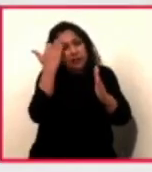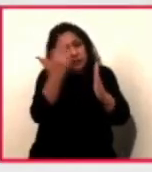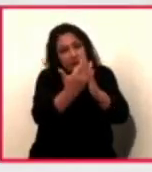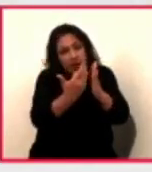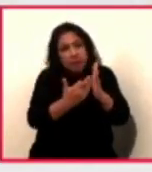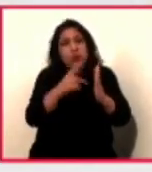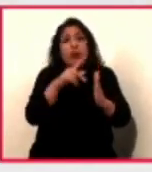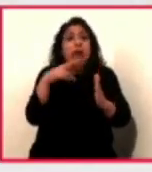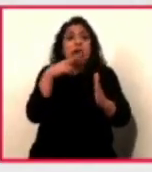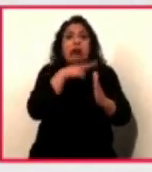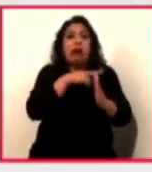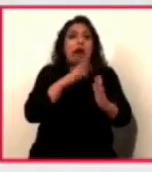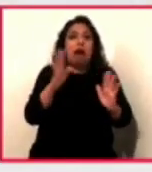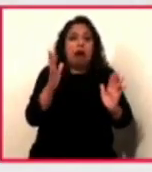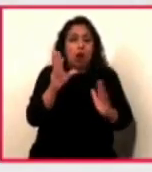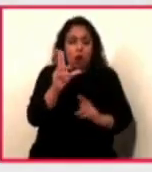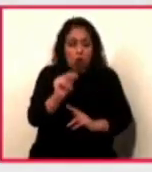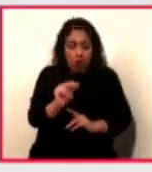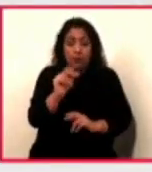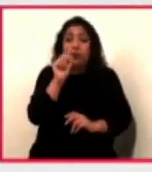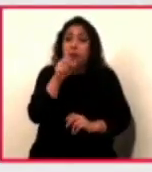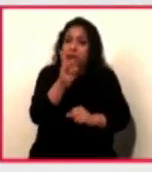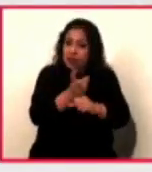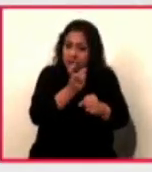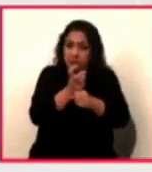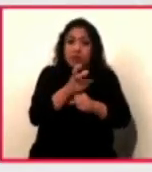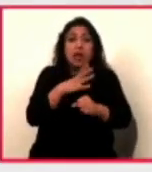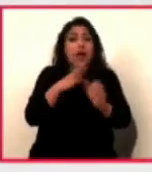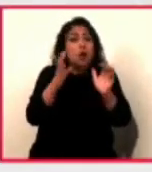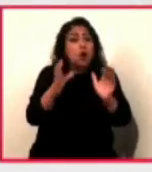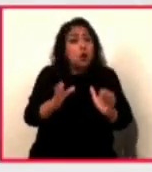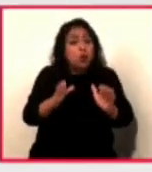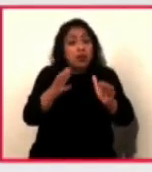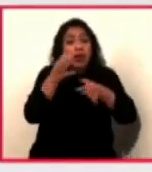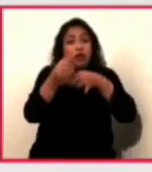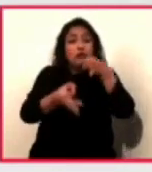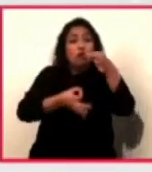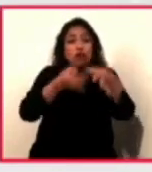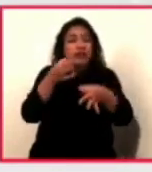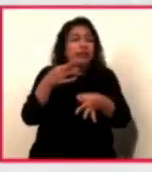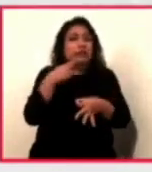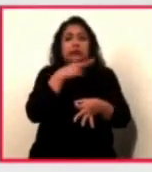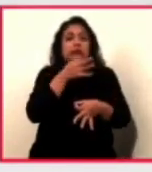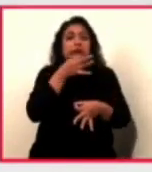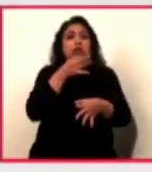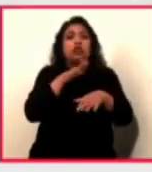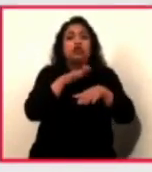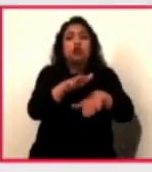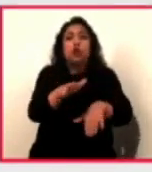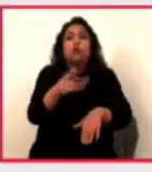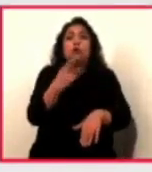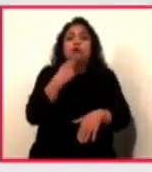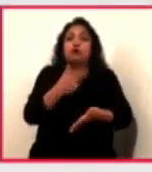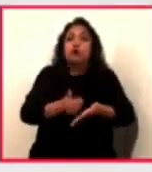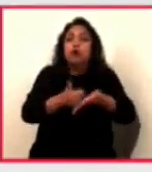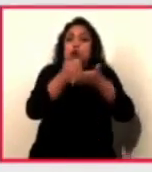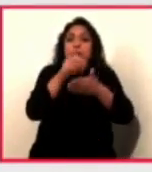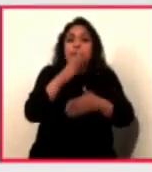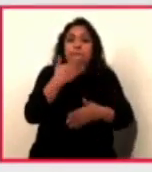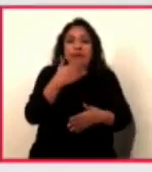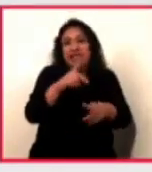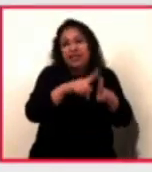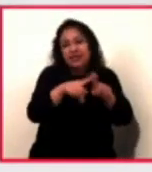respuestas inmediatas. Además, invita a tener cuidado con las noticias prematuras sobre la efectividad de los diferentes medicamentos